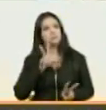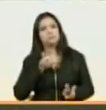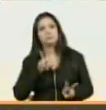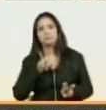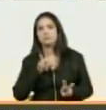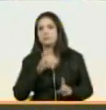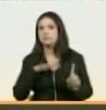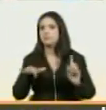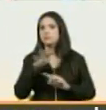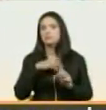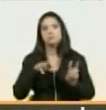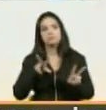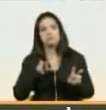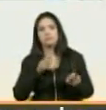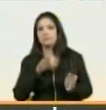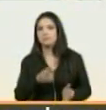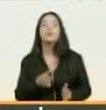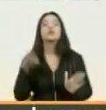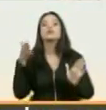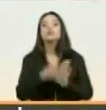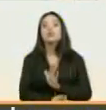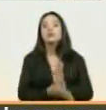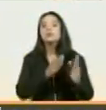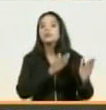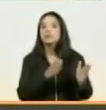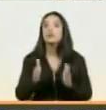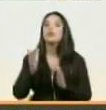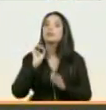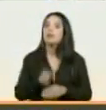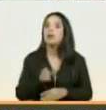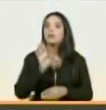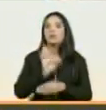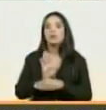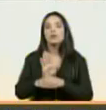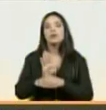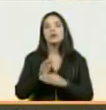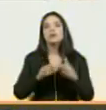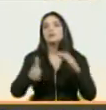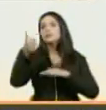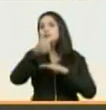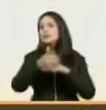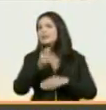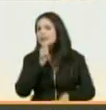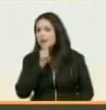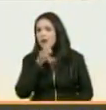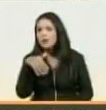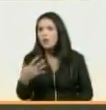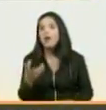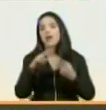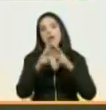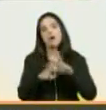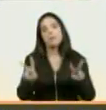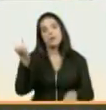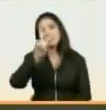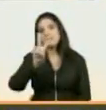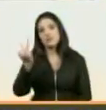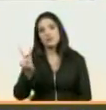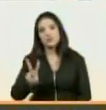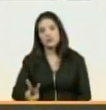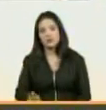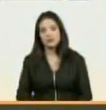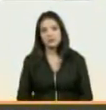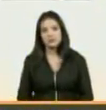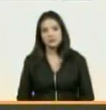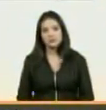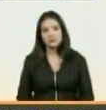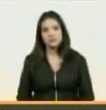aviesa conducta, en el ánimo de que hay que preservar un bien superior. ¿Cuál es el bien superior? La paz de la República.